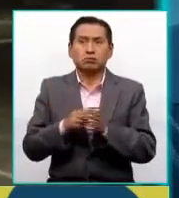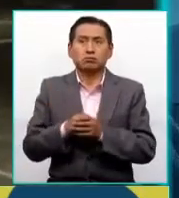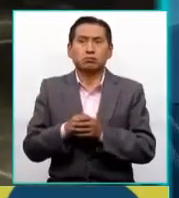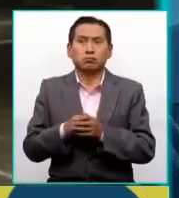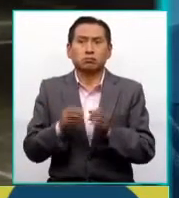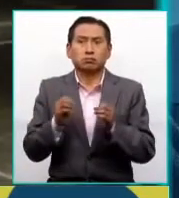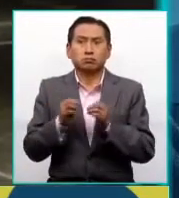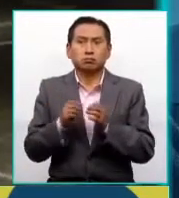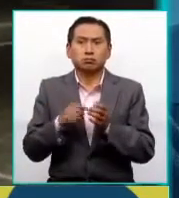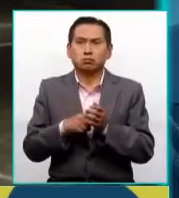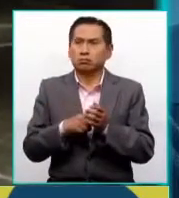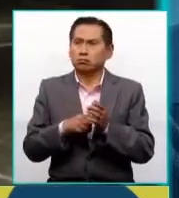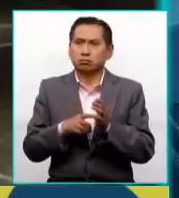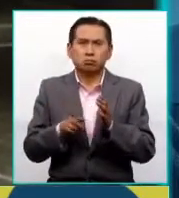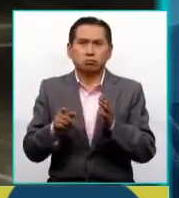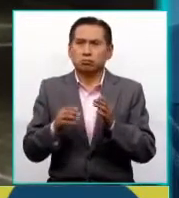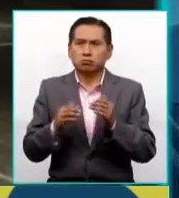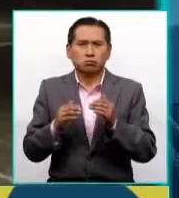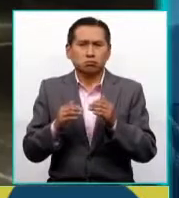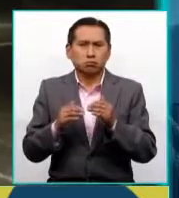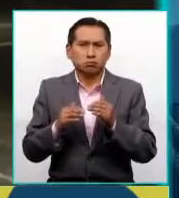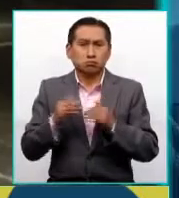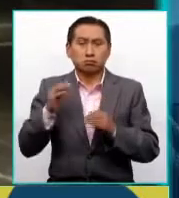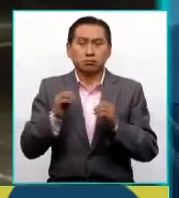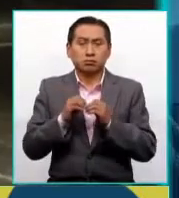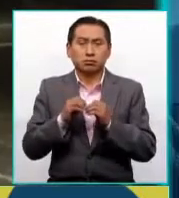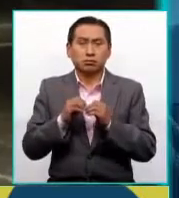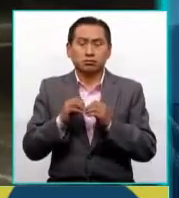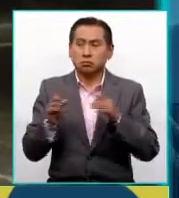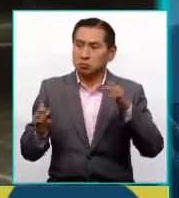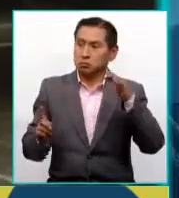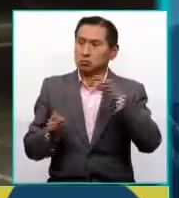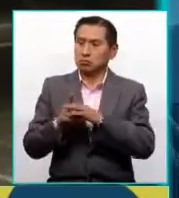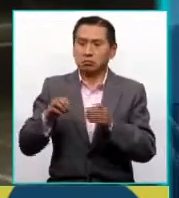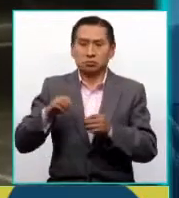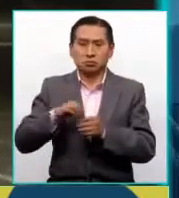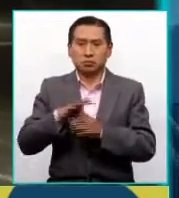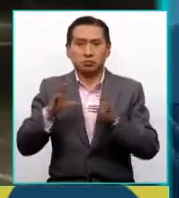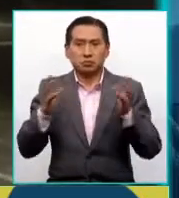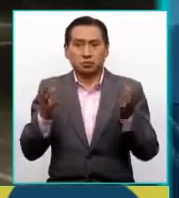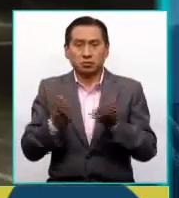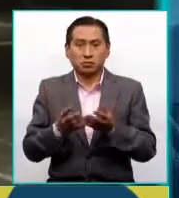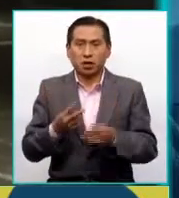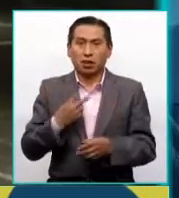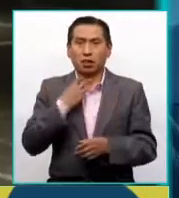de la manera mayor posible. Ahora, la pandemia se interpuso, entonces